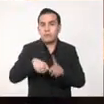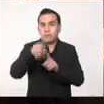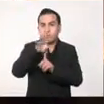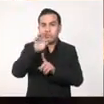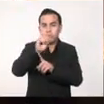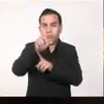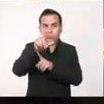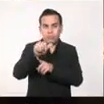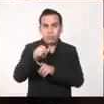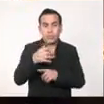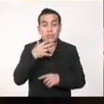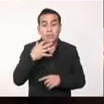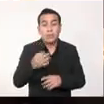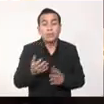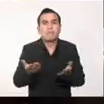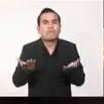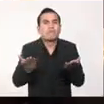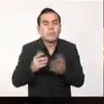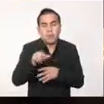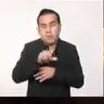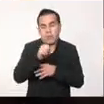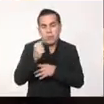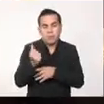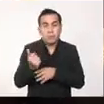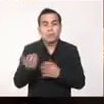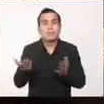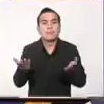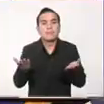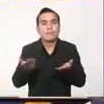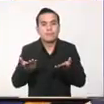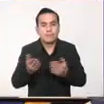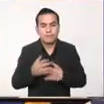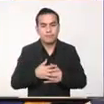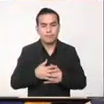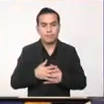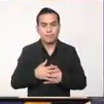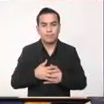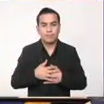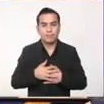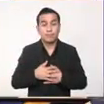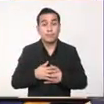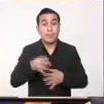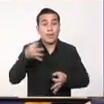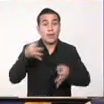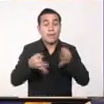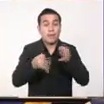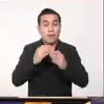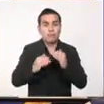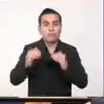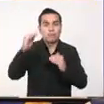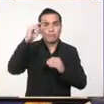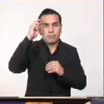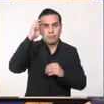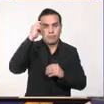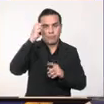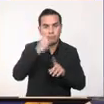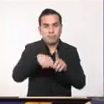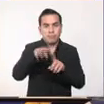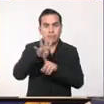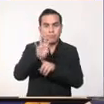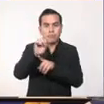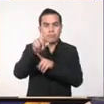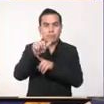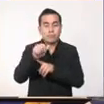otras salas, o sea, si no fuera la sala de lo constitucional, sino que fuera la civil, tal, el magistrado electo entrará a formar parte de la sala que la